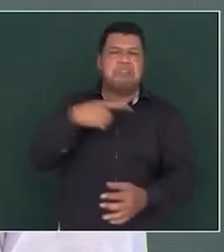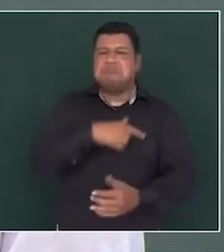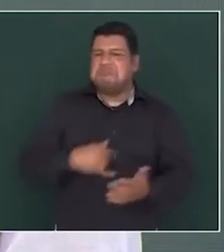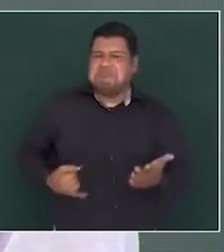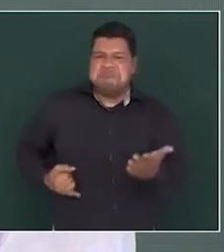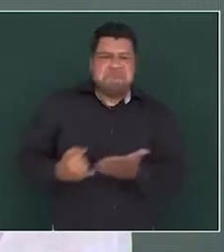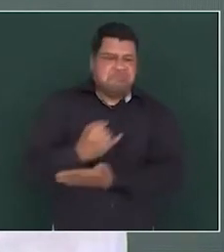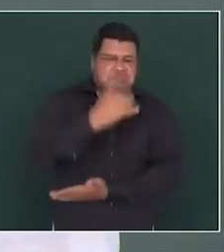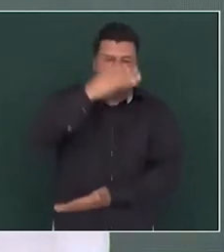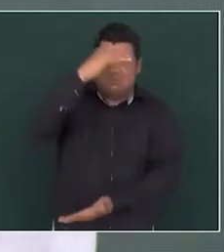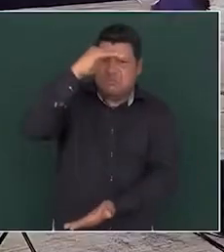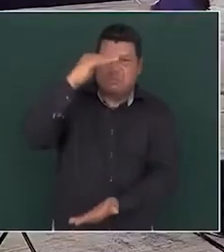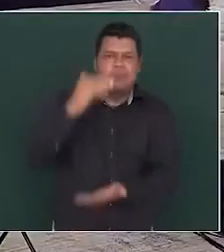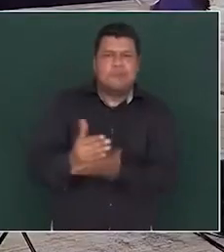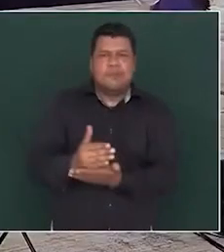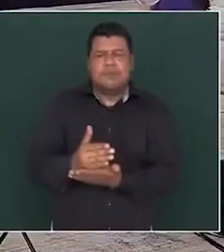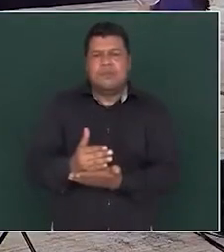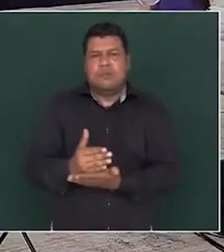la